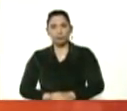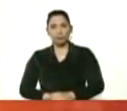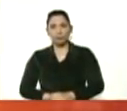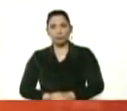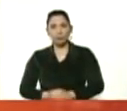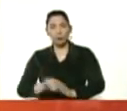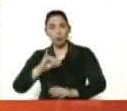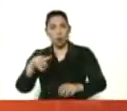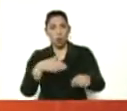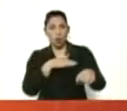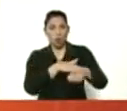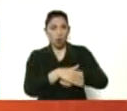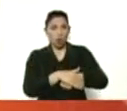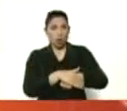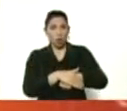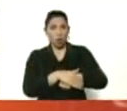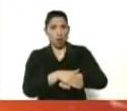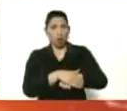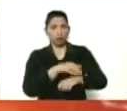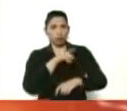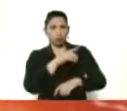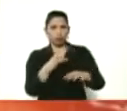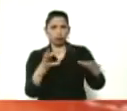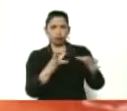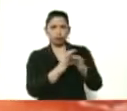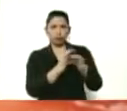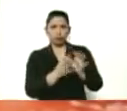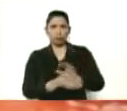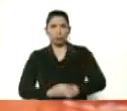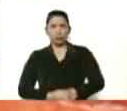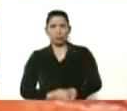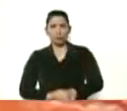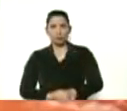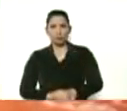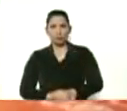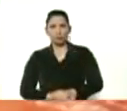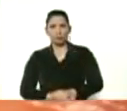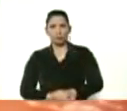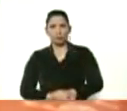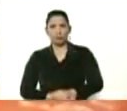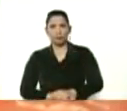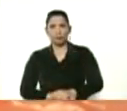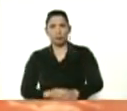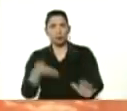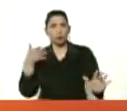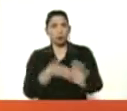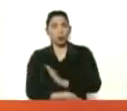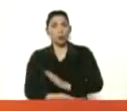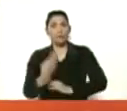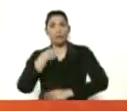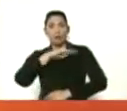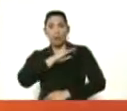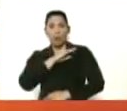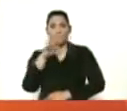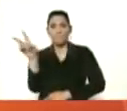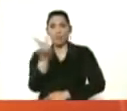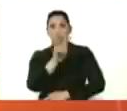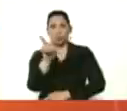Jorge, esto cuadra perfectamente con la evolución de la pandemia en Venezuela. Así